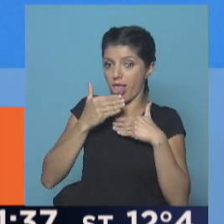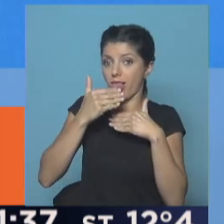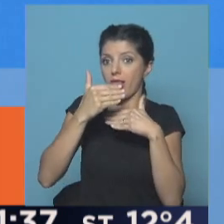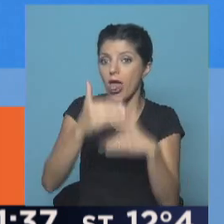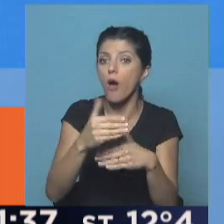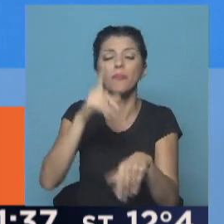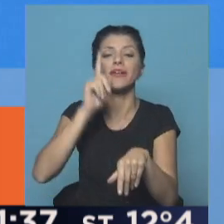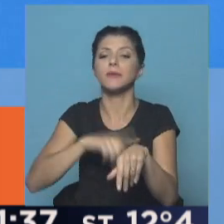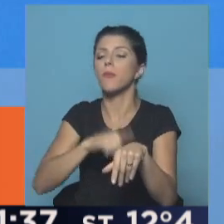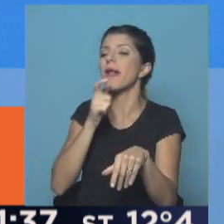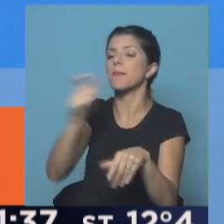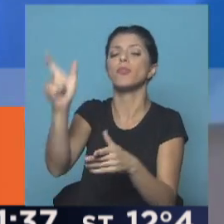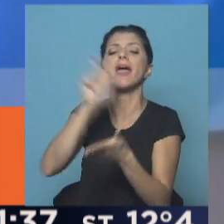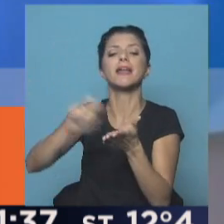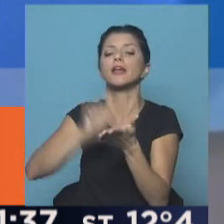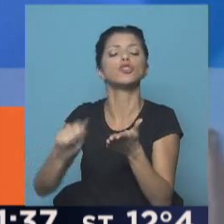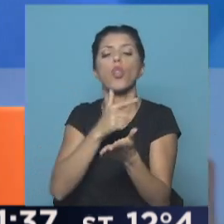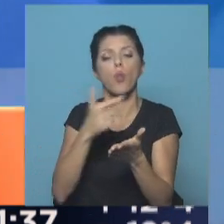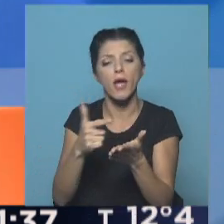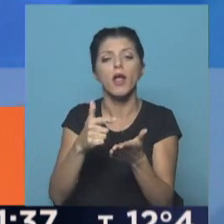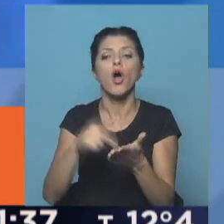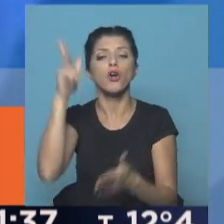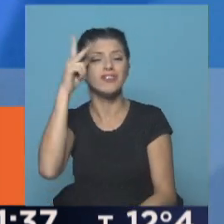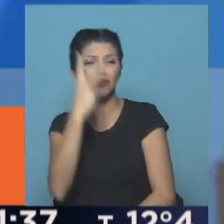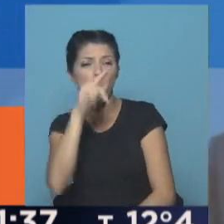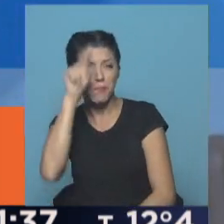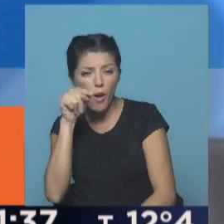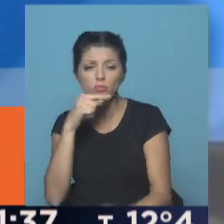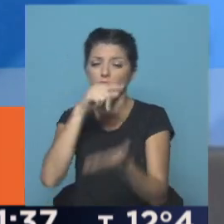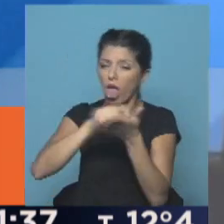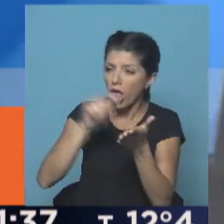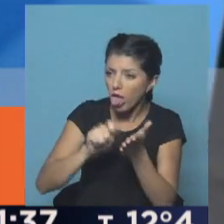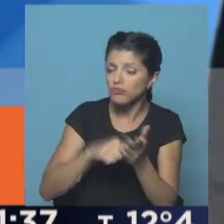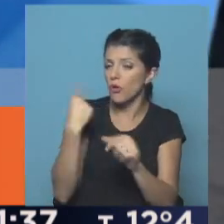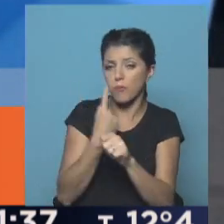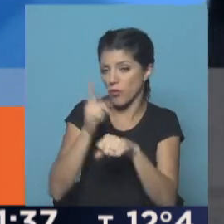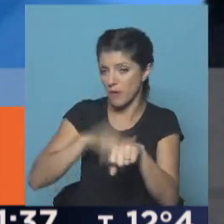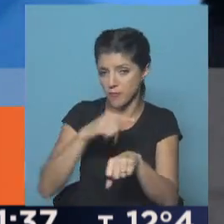tiempo para responder por escrito las 82 preguntas que le había hecho el tribunal.